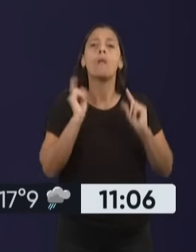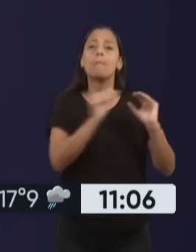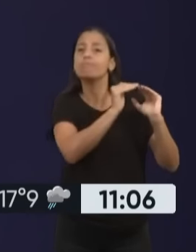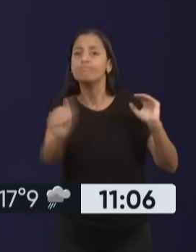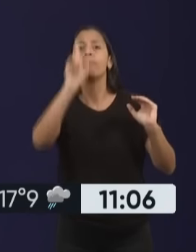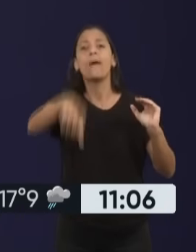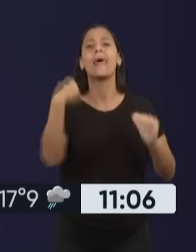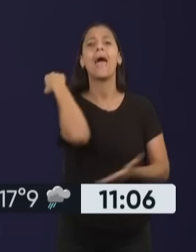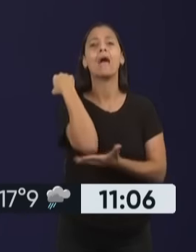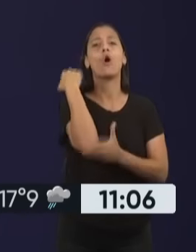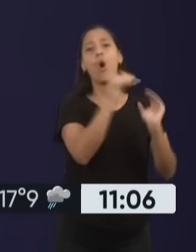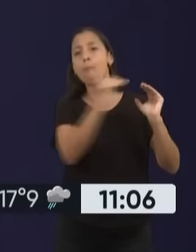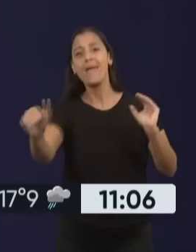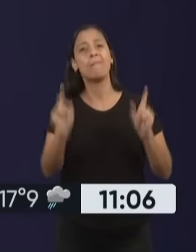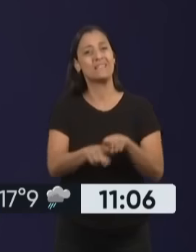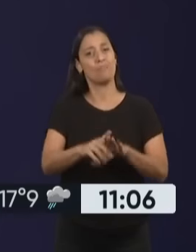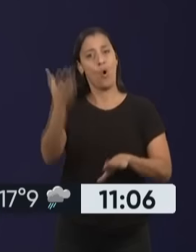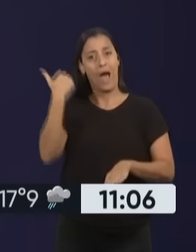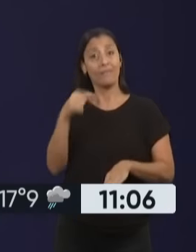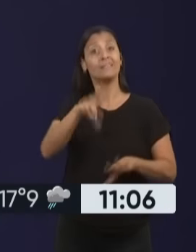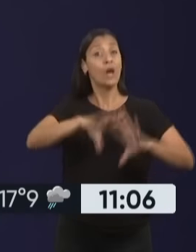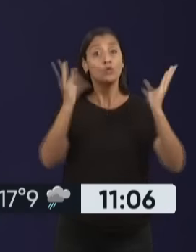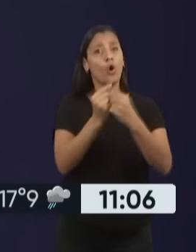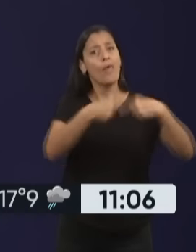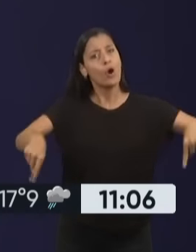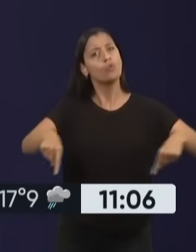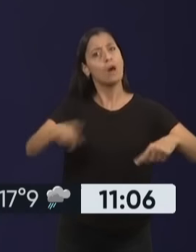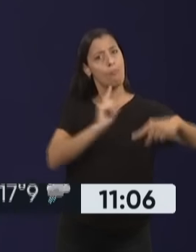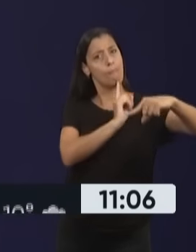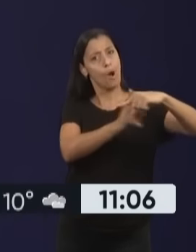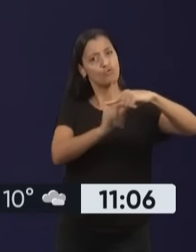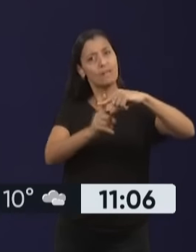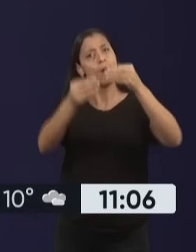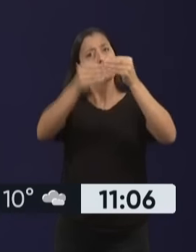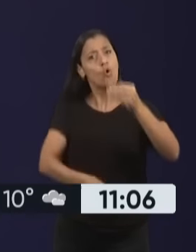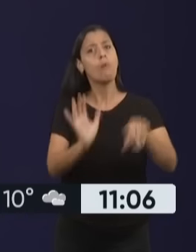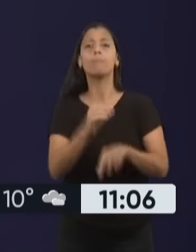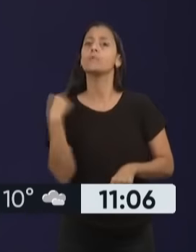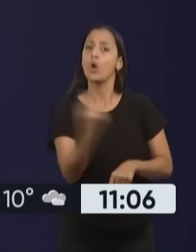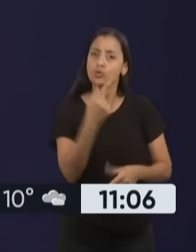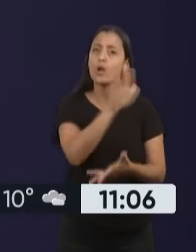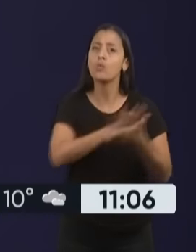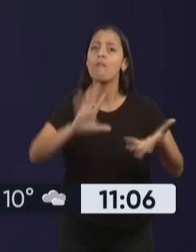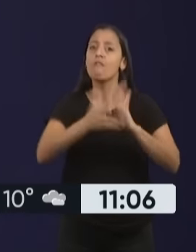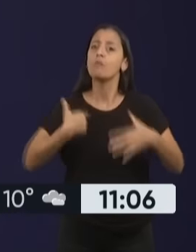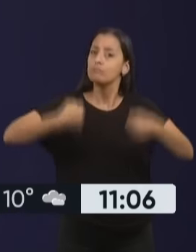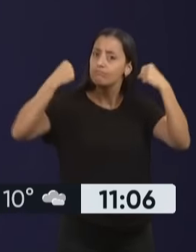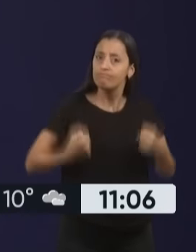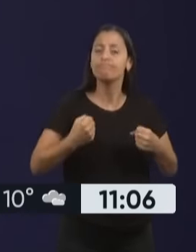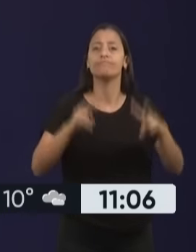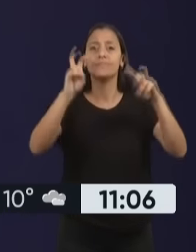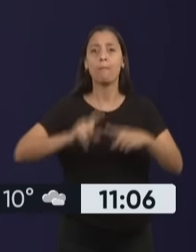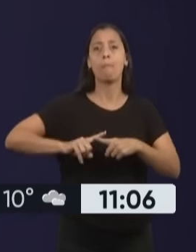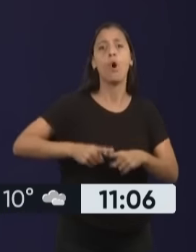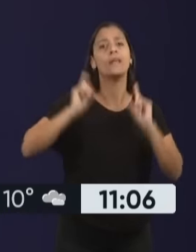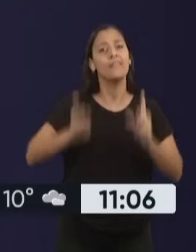su economía este conjunto de Señales positivas es parte de nuestro nuevo posicionamiento en la política y en